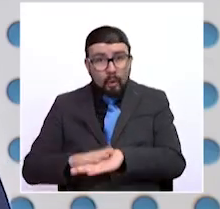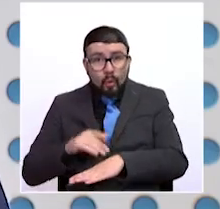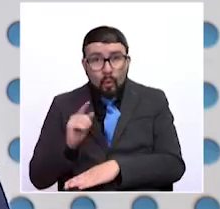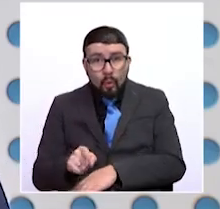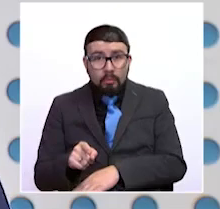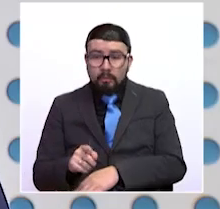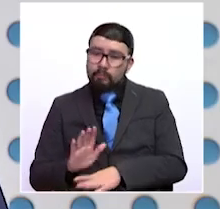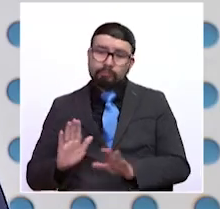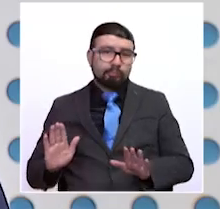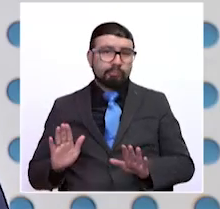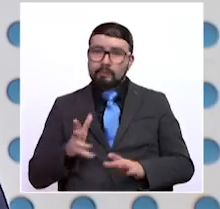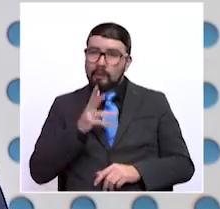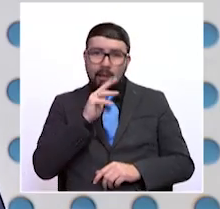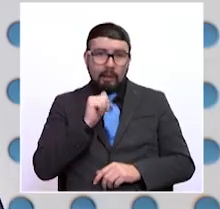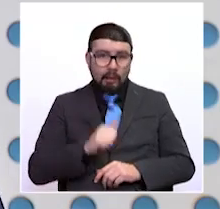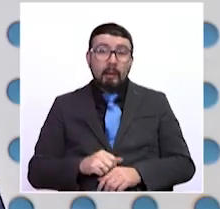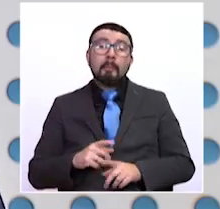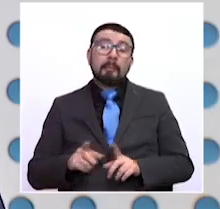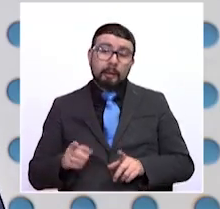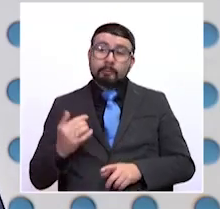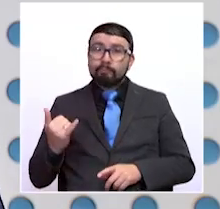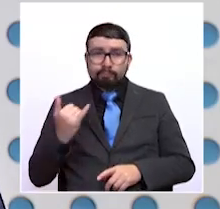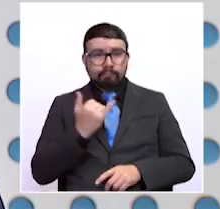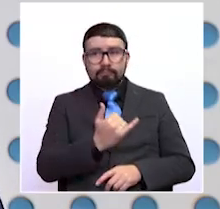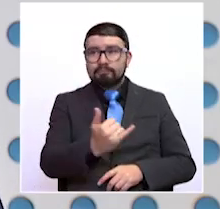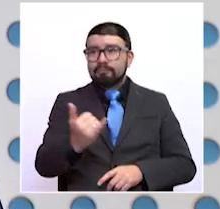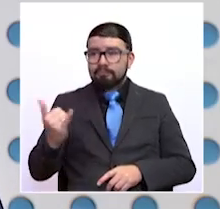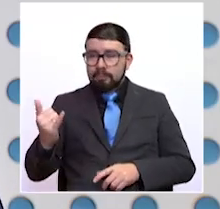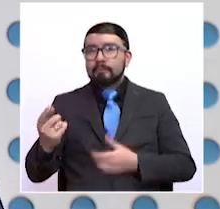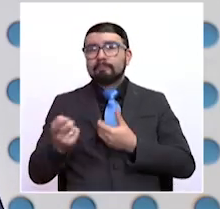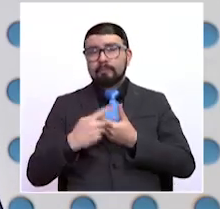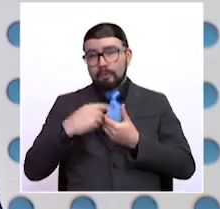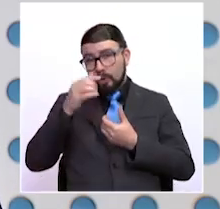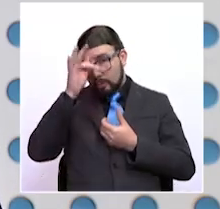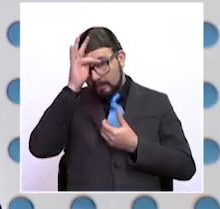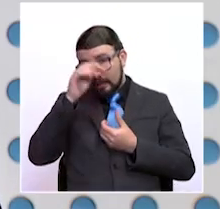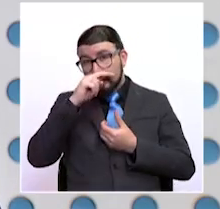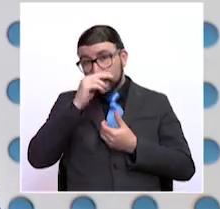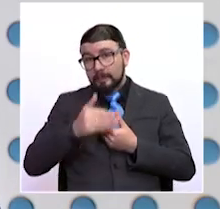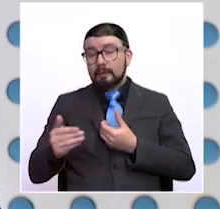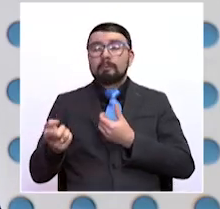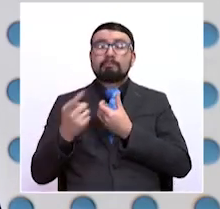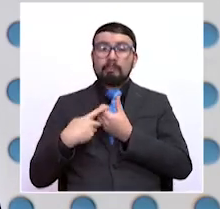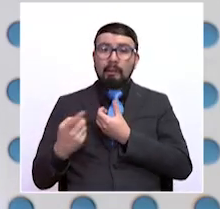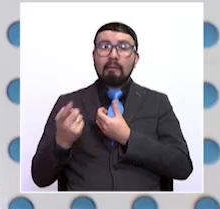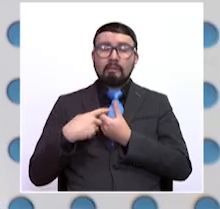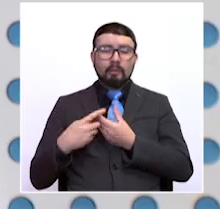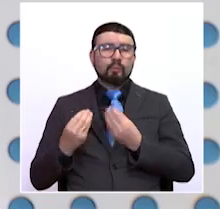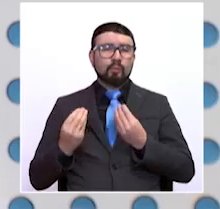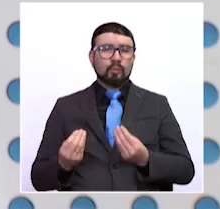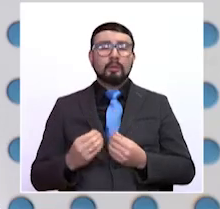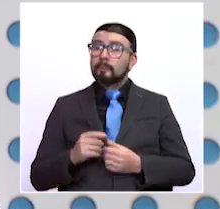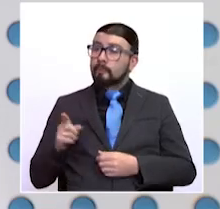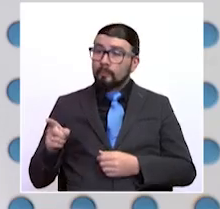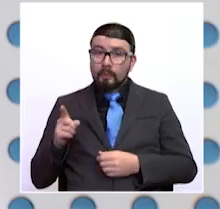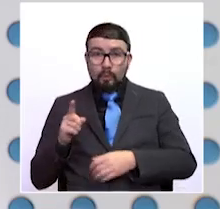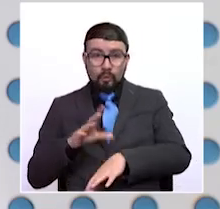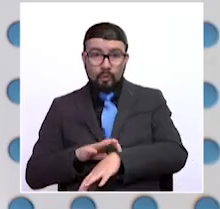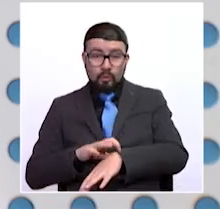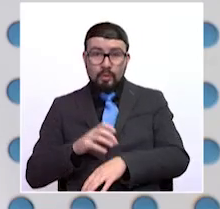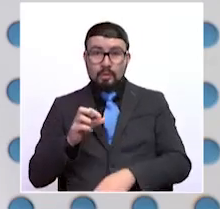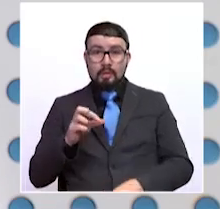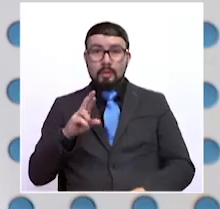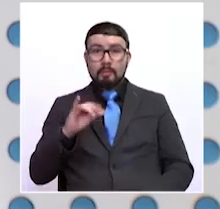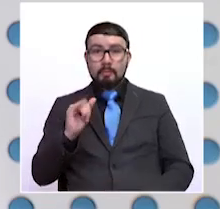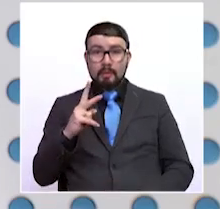lo que sucedió, pero que eso es lo que vemos en el hospital infantil. Entonces la doctora Primavera nos va a explicar un